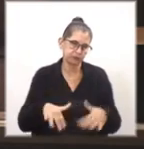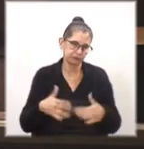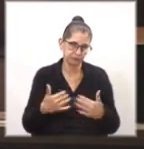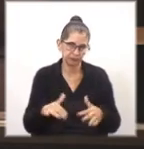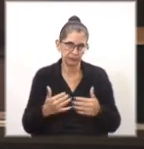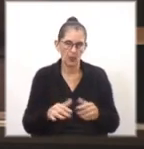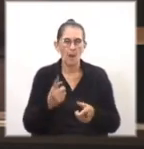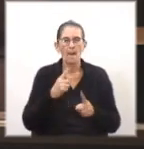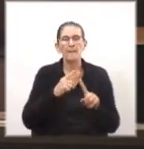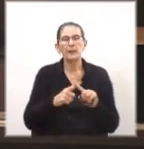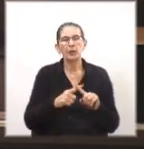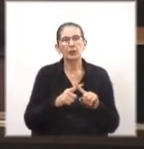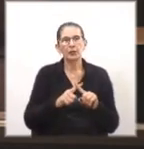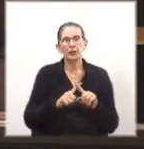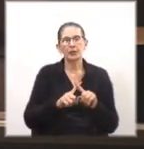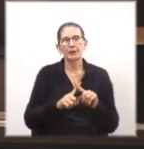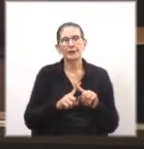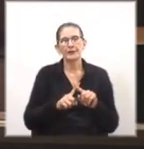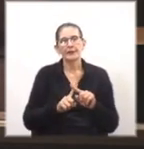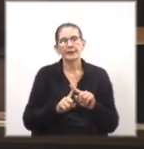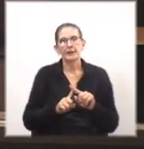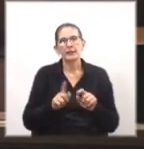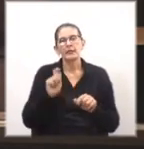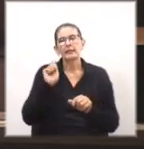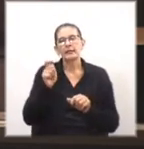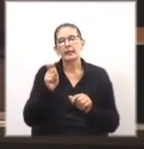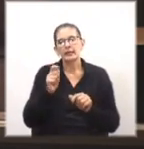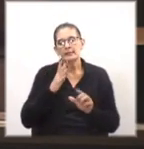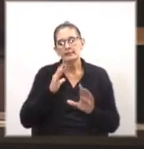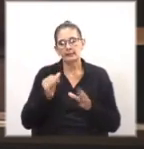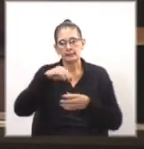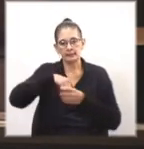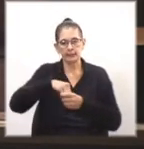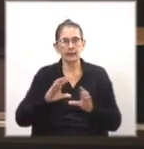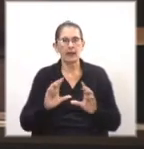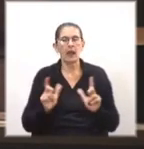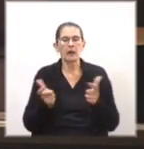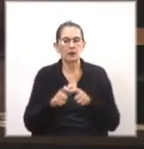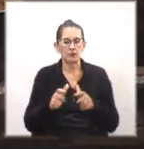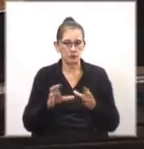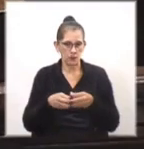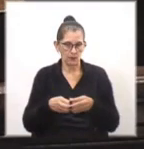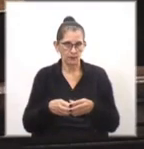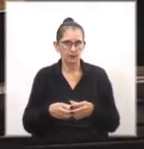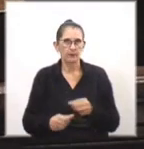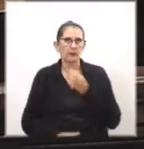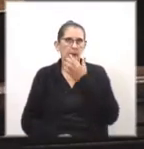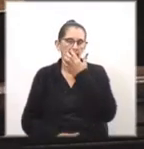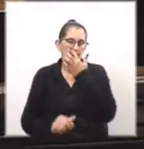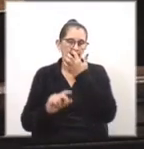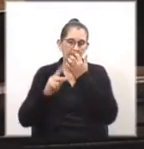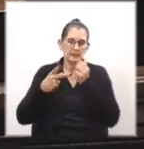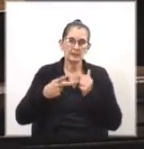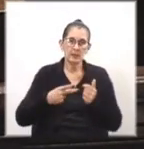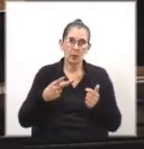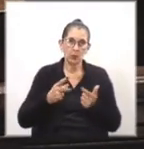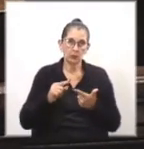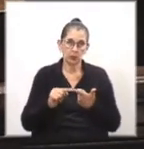por parte de quienes integramos la comisión. En segundo